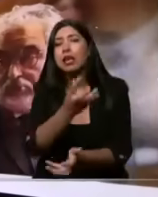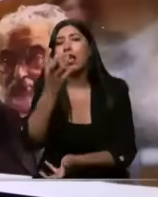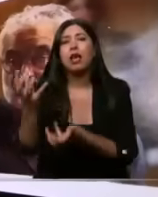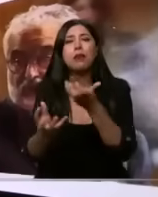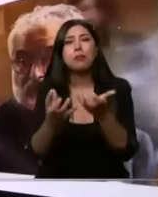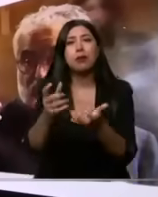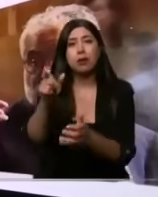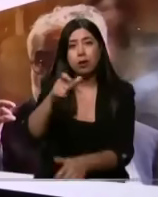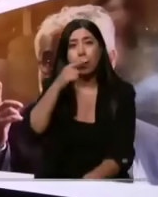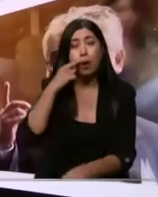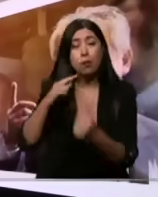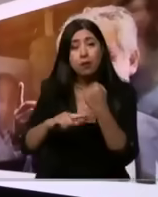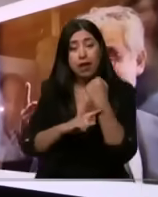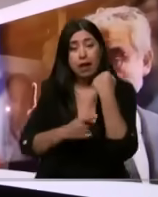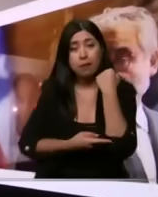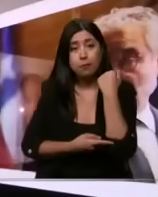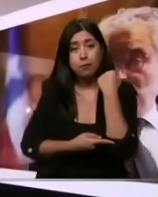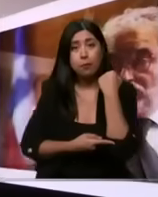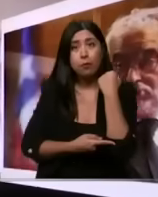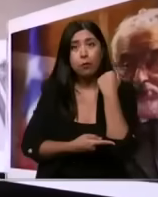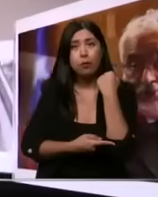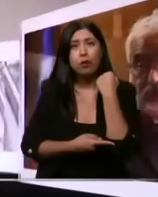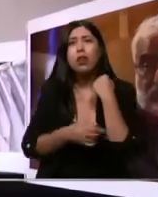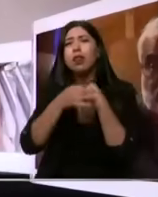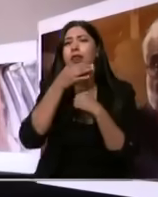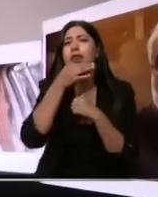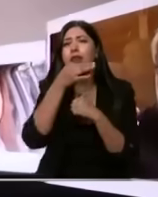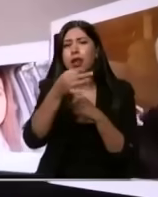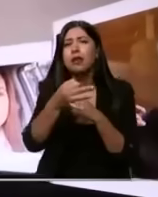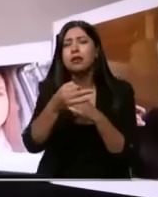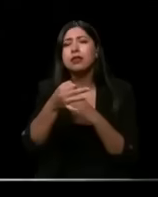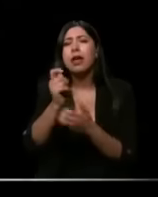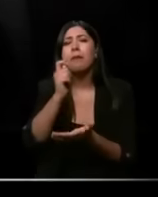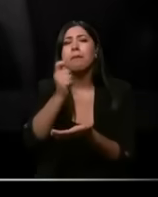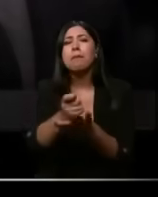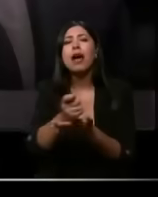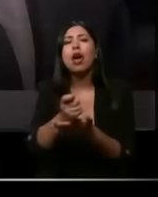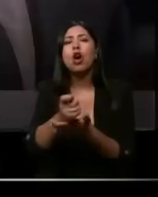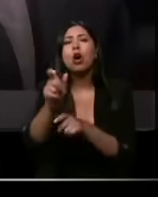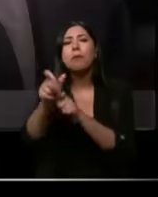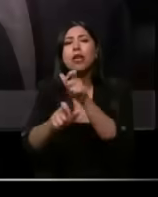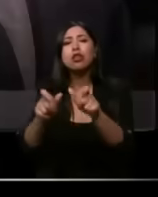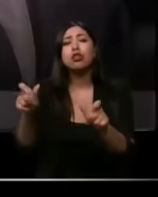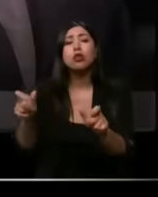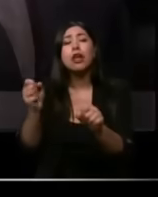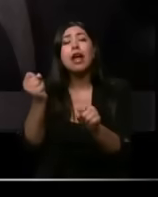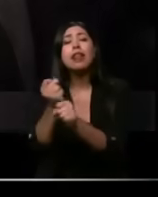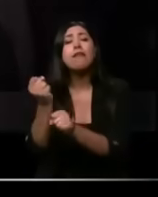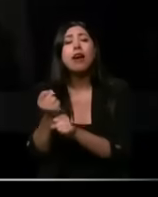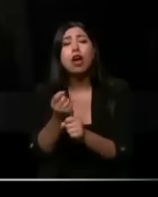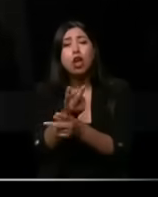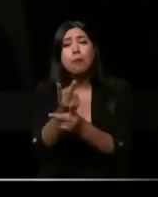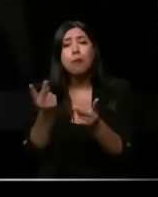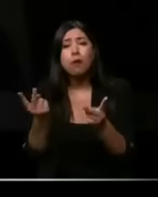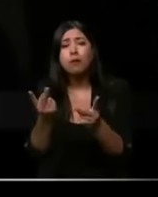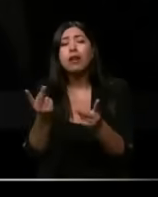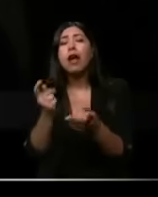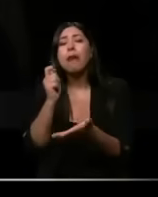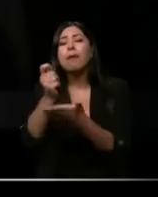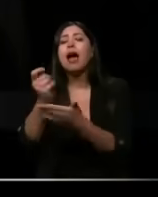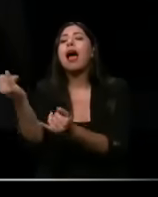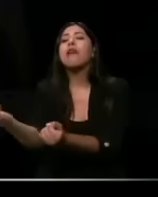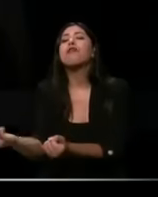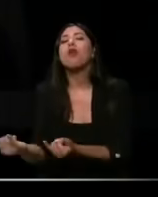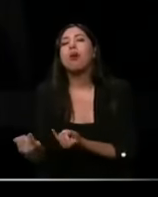voz, el reconocido abogado Luis Hermosilla habla de un eventual pago de coimas a funcionarios públicos para que dos de sus clientes,